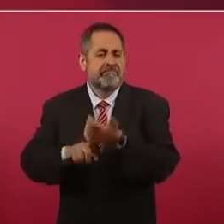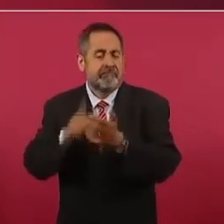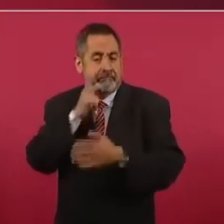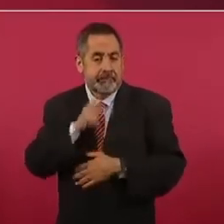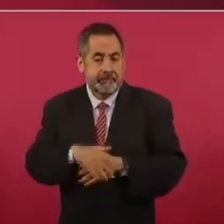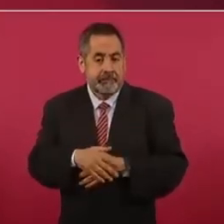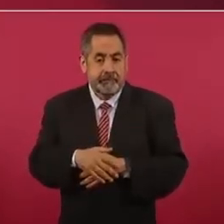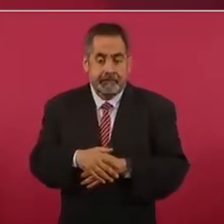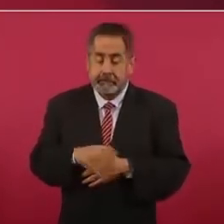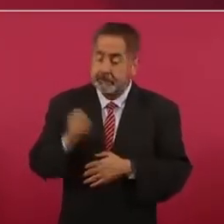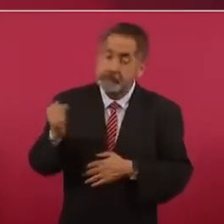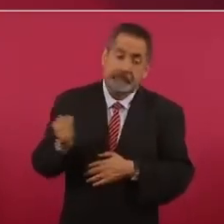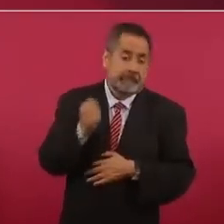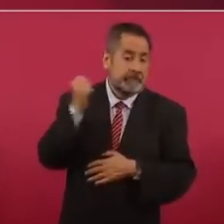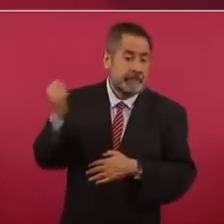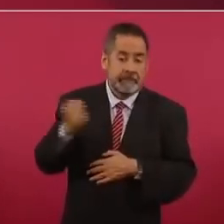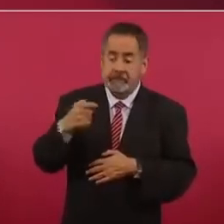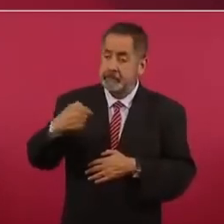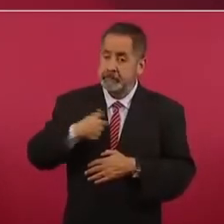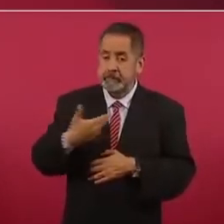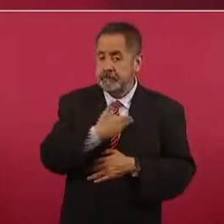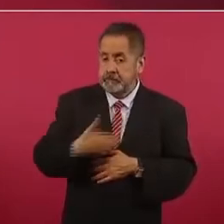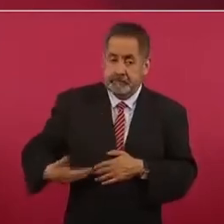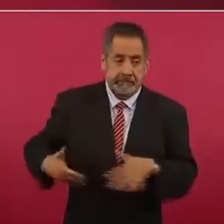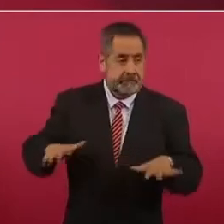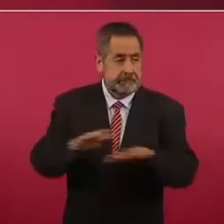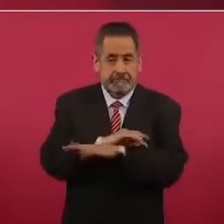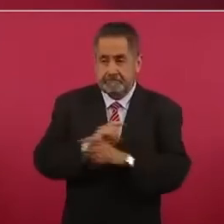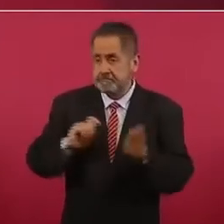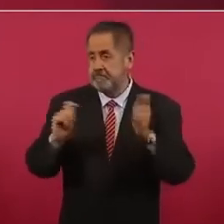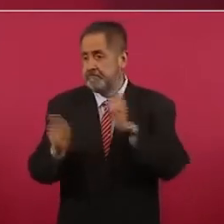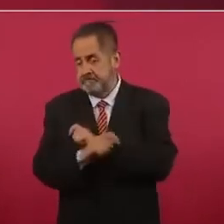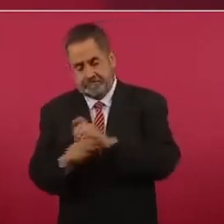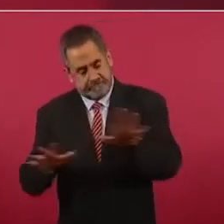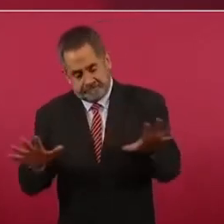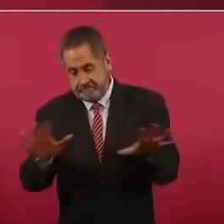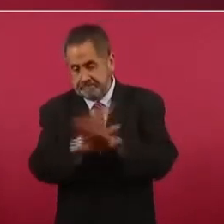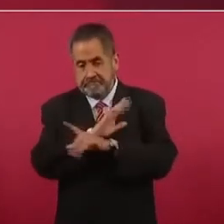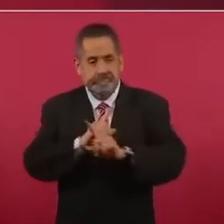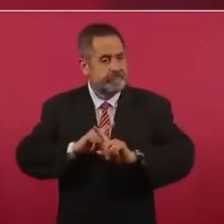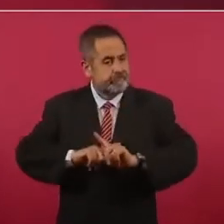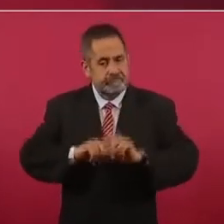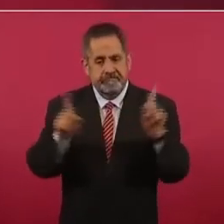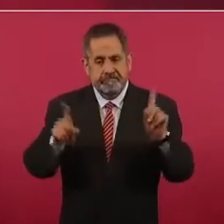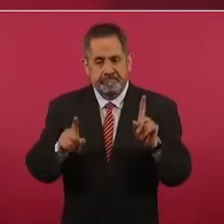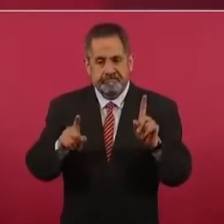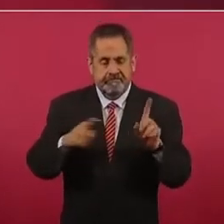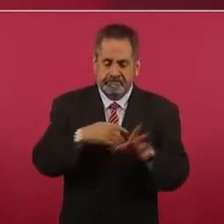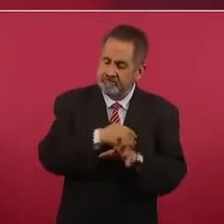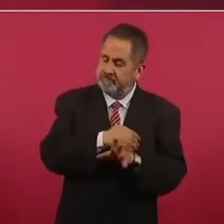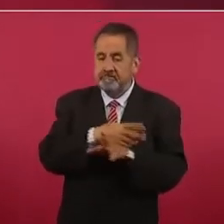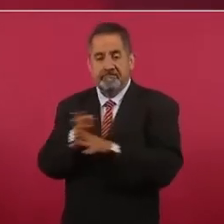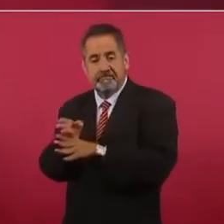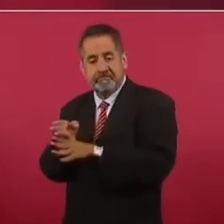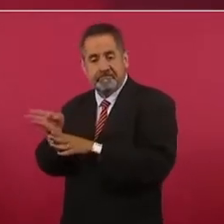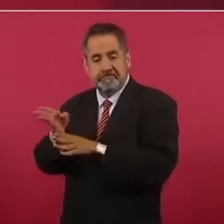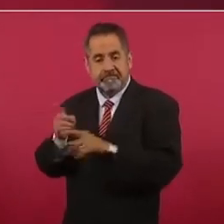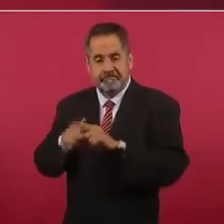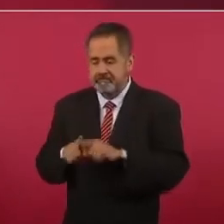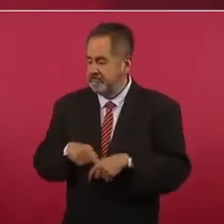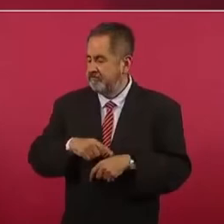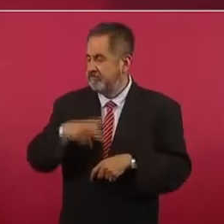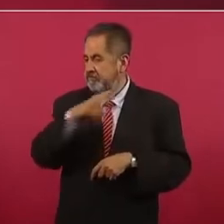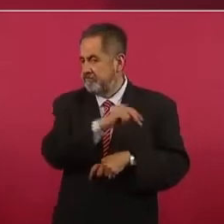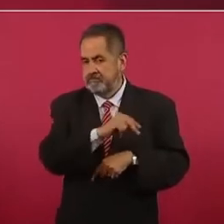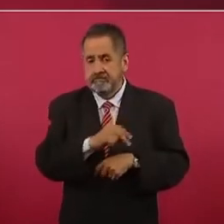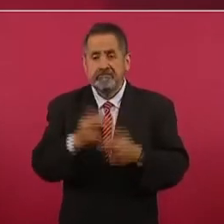Afortunadamente se dieron los cambios, y claro que hay una modificación, un viraje. No vamos a